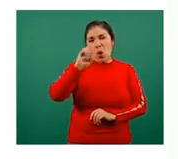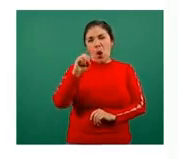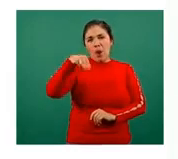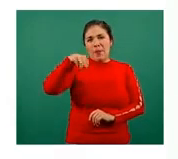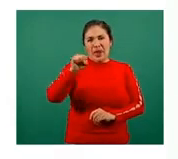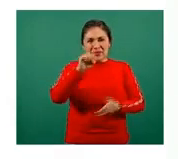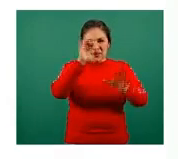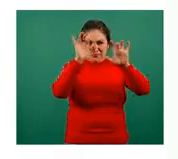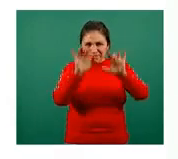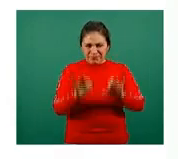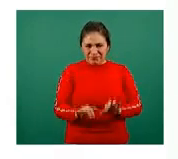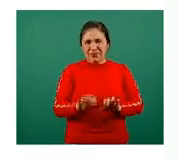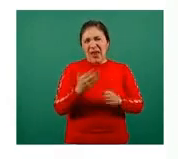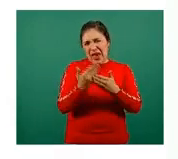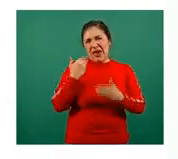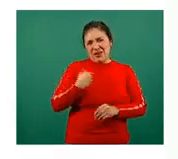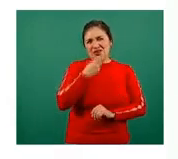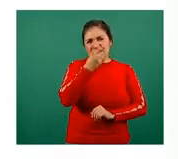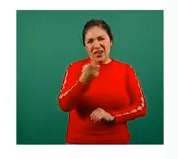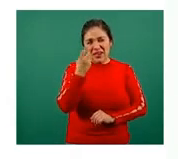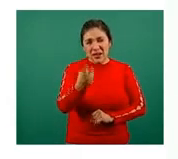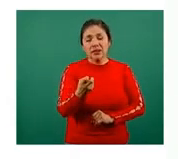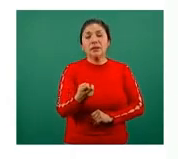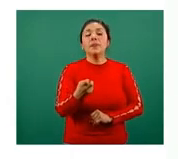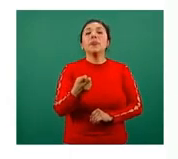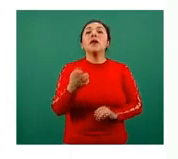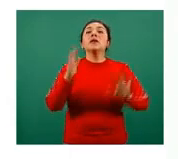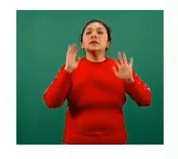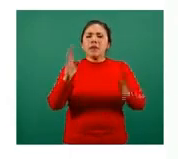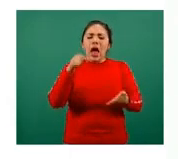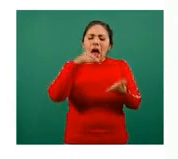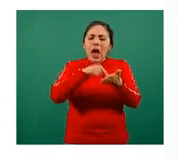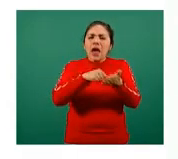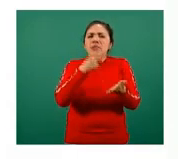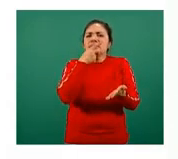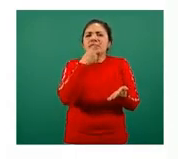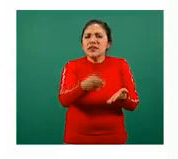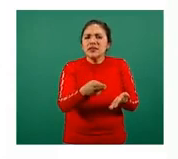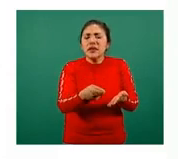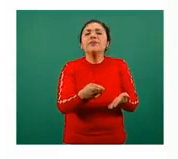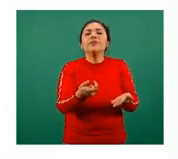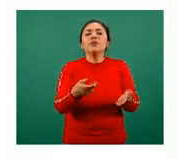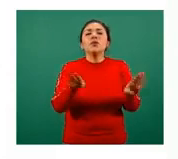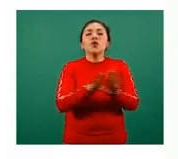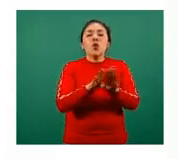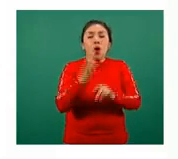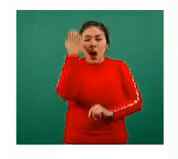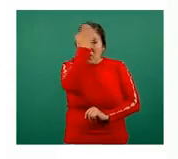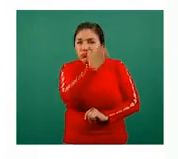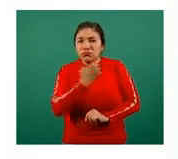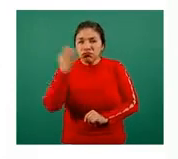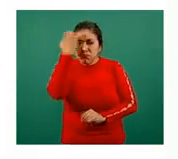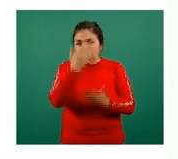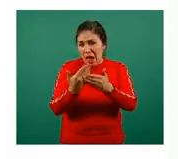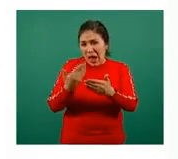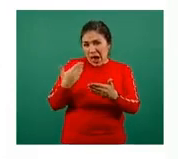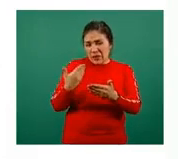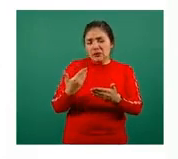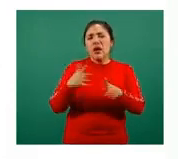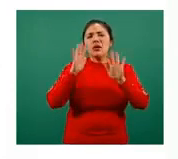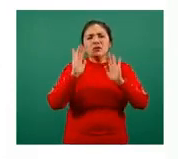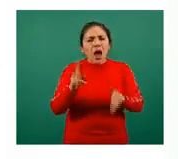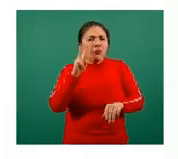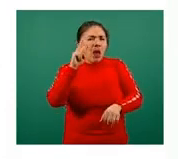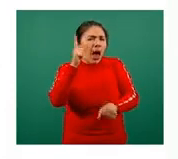de la Salud, de los que hablaba antes, nos mencionan que los análisis preliminares han